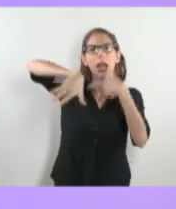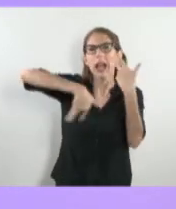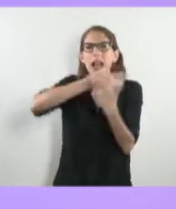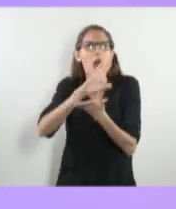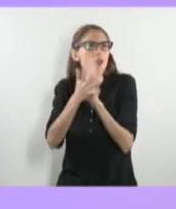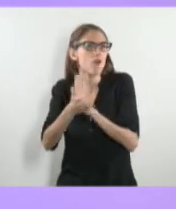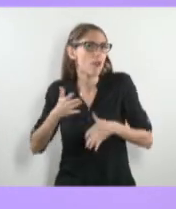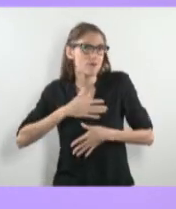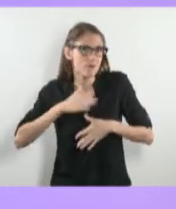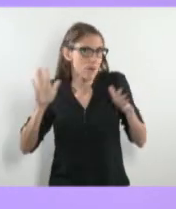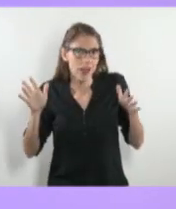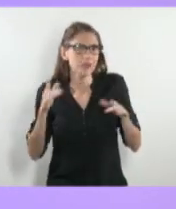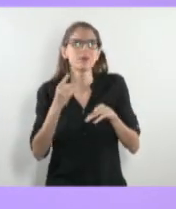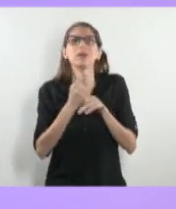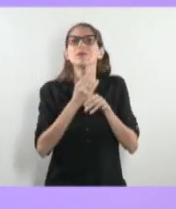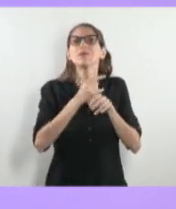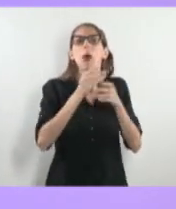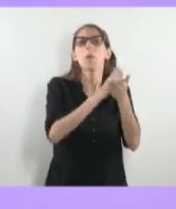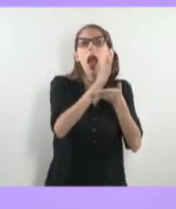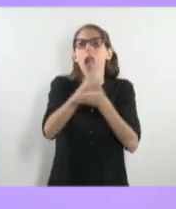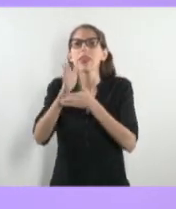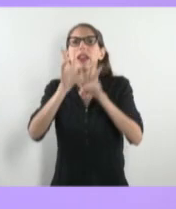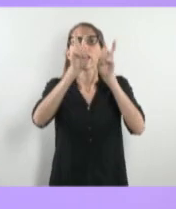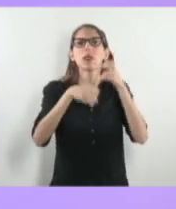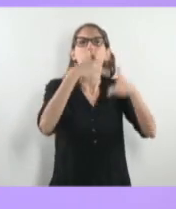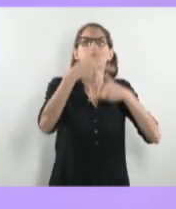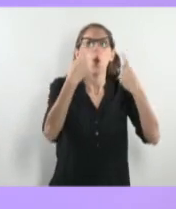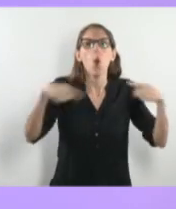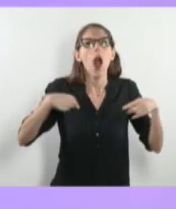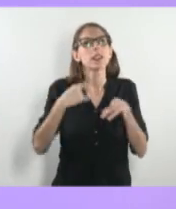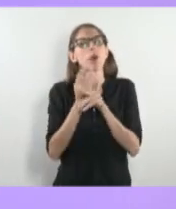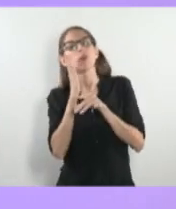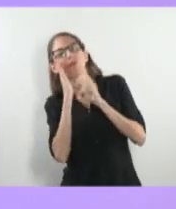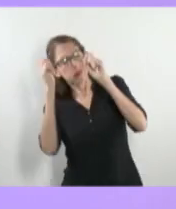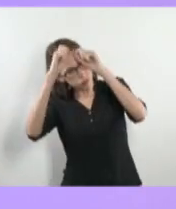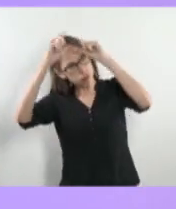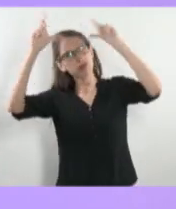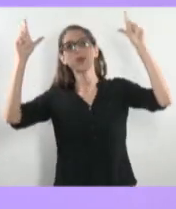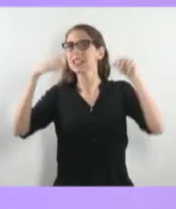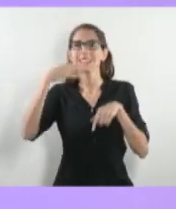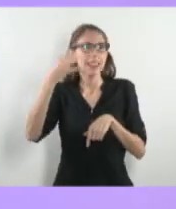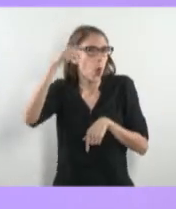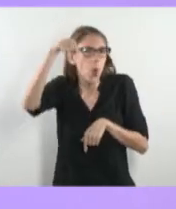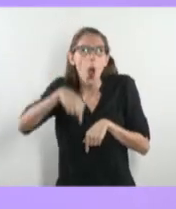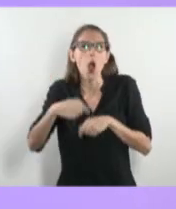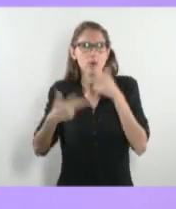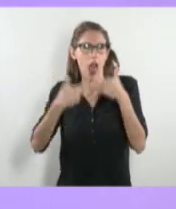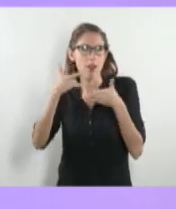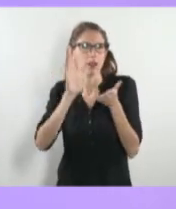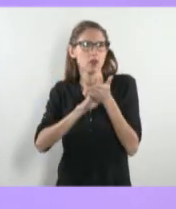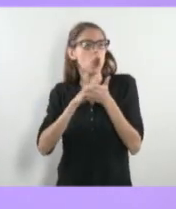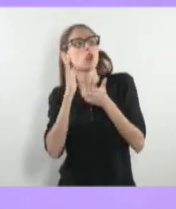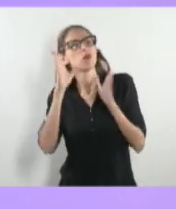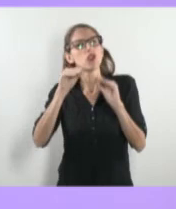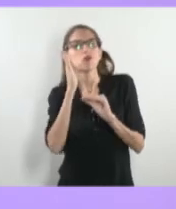juntando las de los distintos temas que vimos. Seguro que hoy voy a soñar con las proteínas, que las voy a ir convirtiendo como